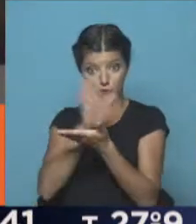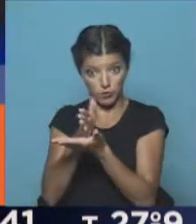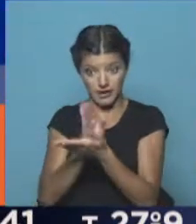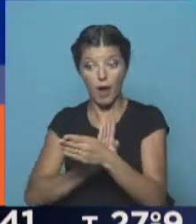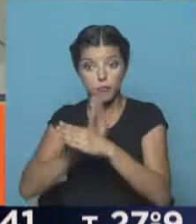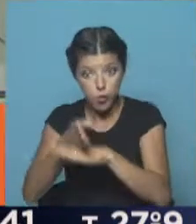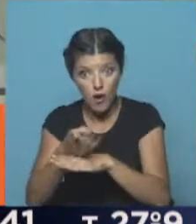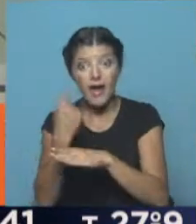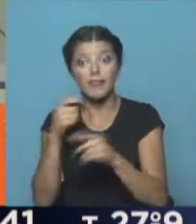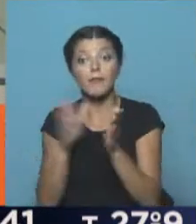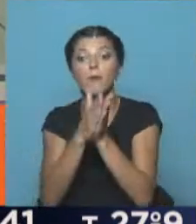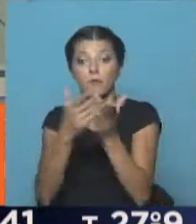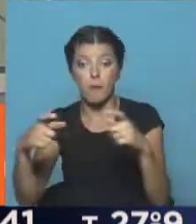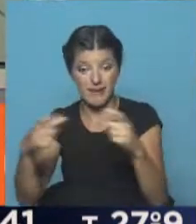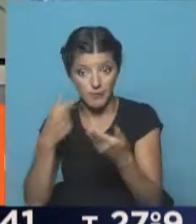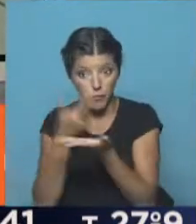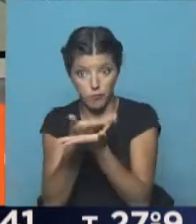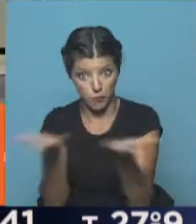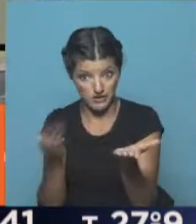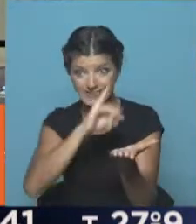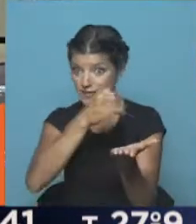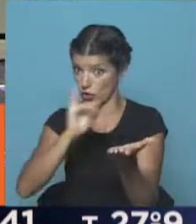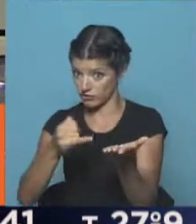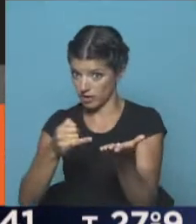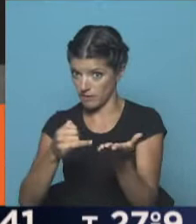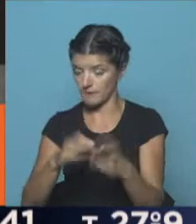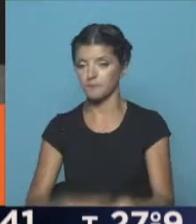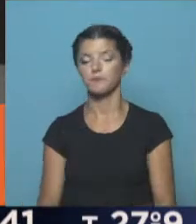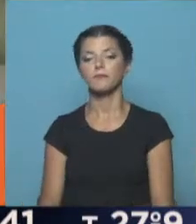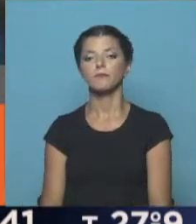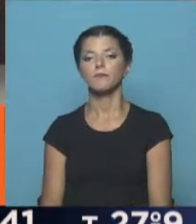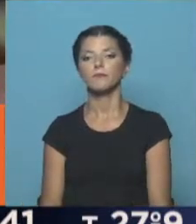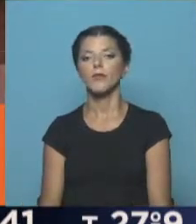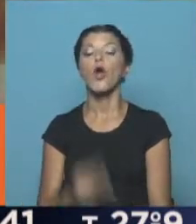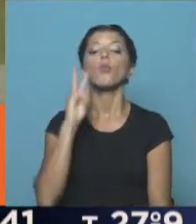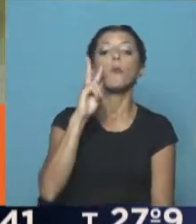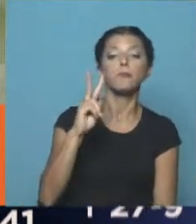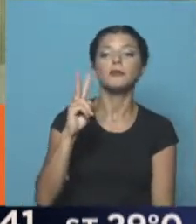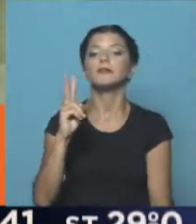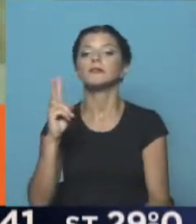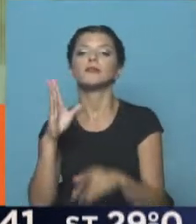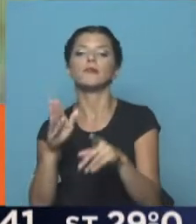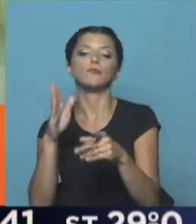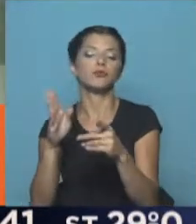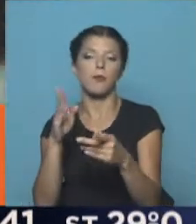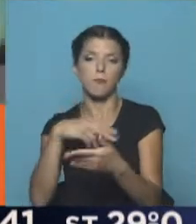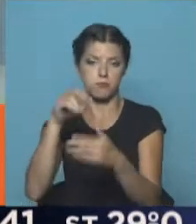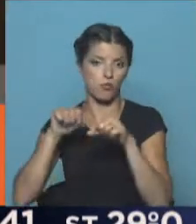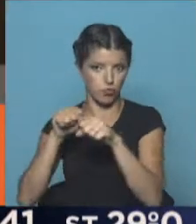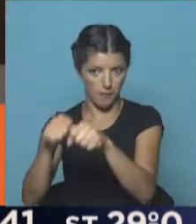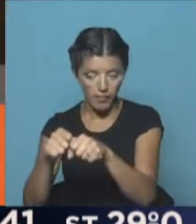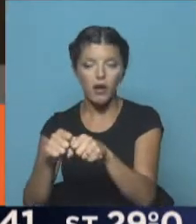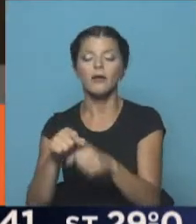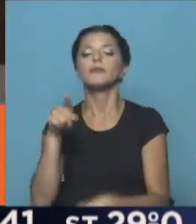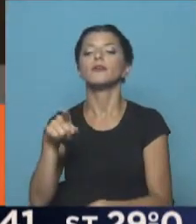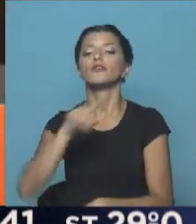2700 indultos hubiera deparado este decreto que finalmente fue anulado decreto por el cual se penaba